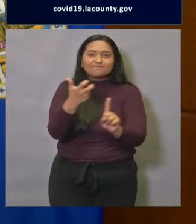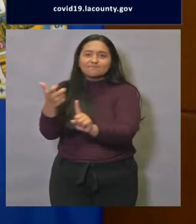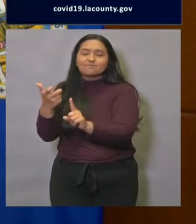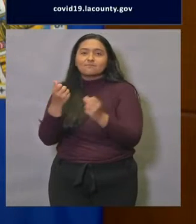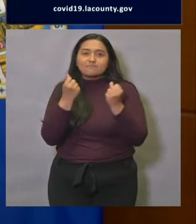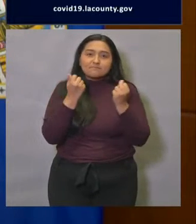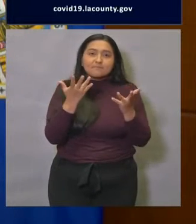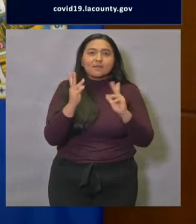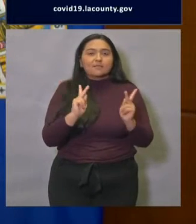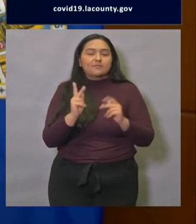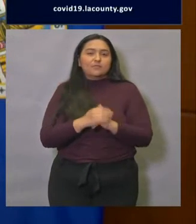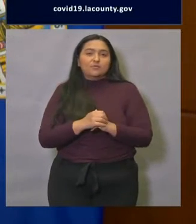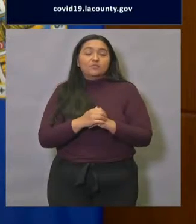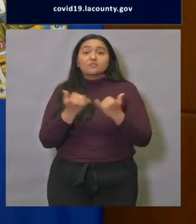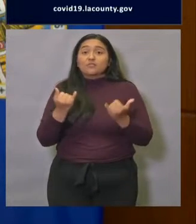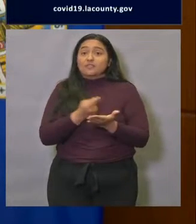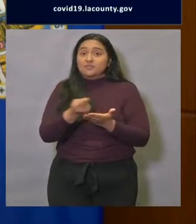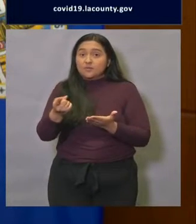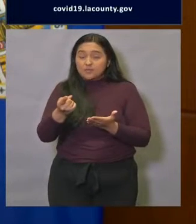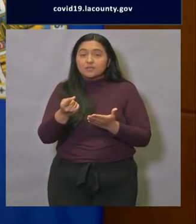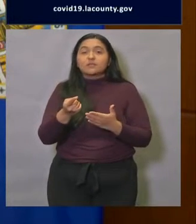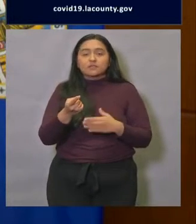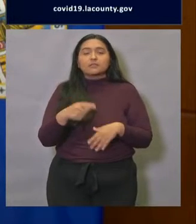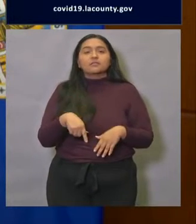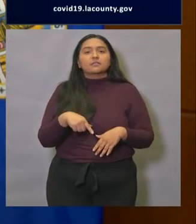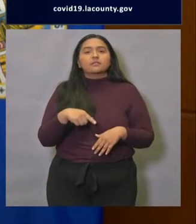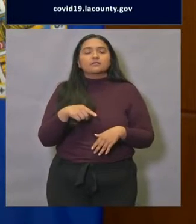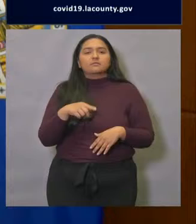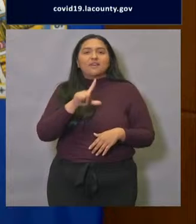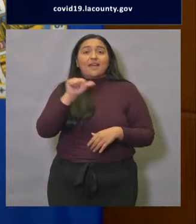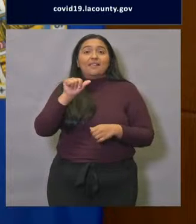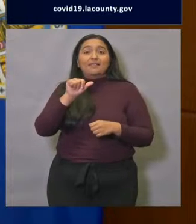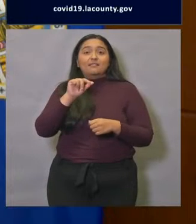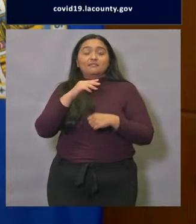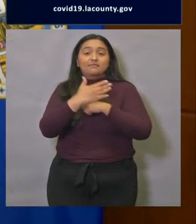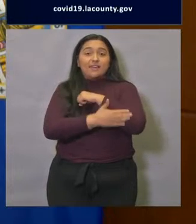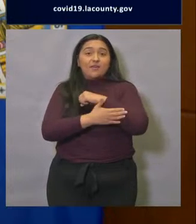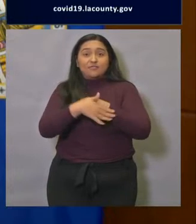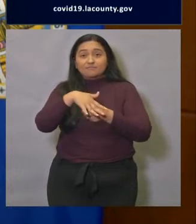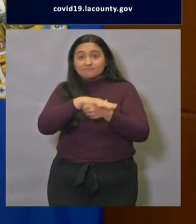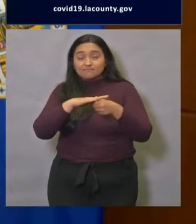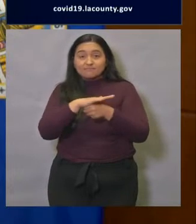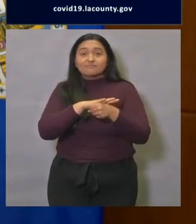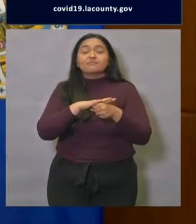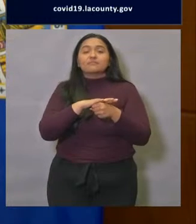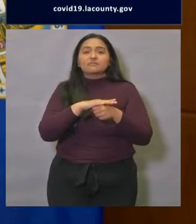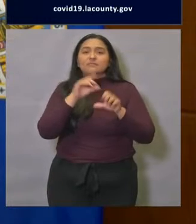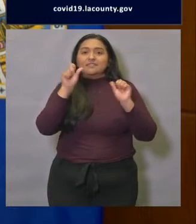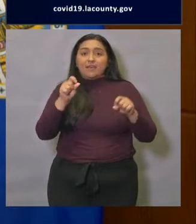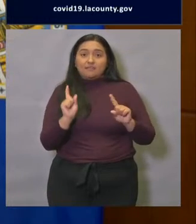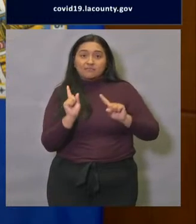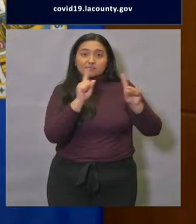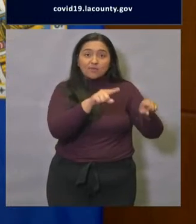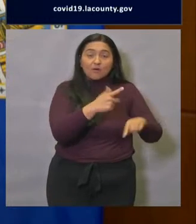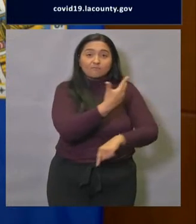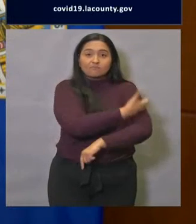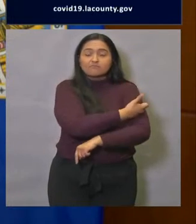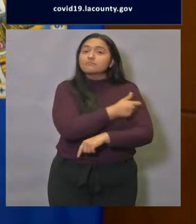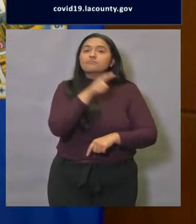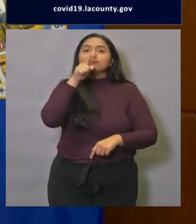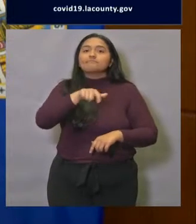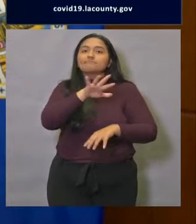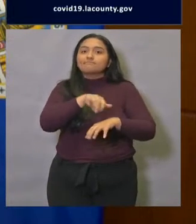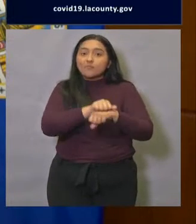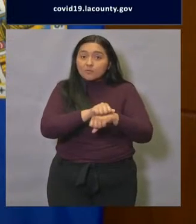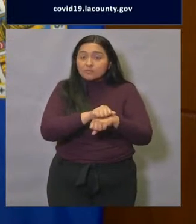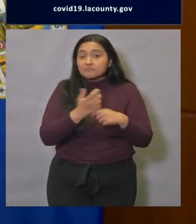Esta semana en sitios del condado pueden llegar sin cita para recibir una vacuna. Y el